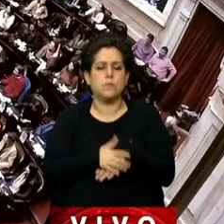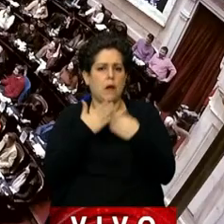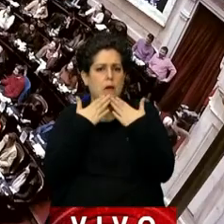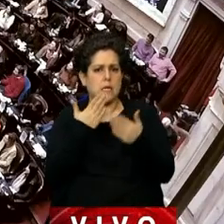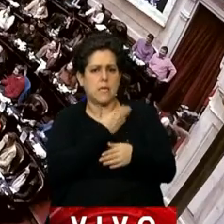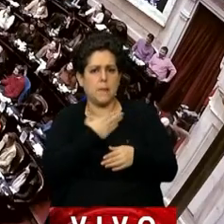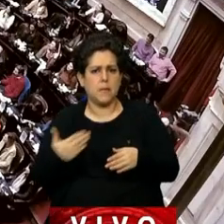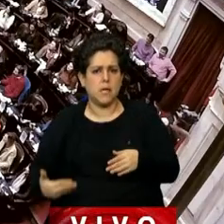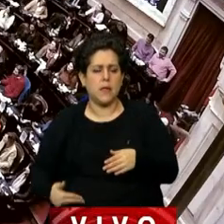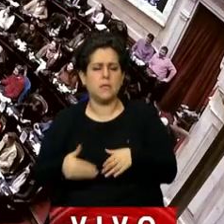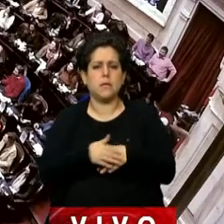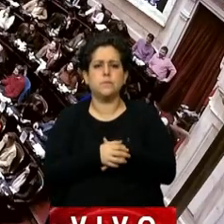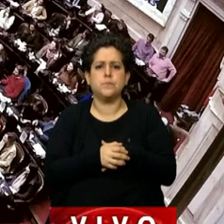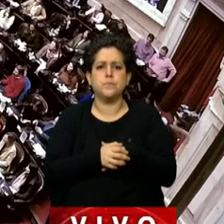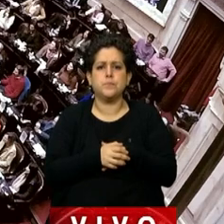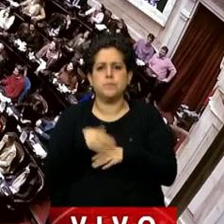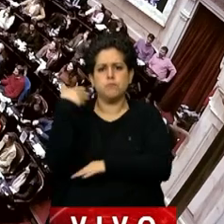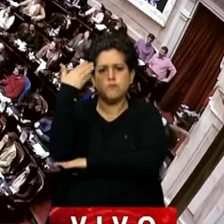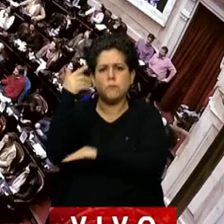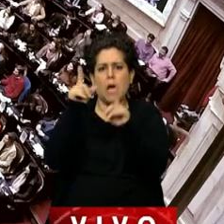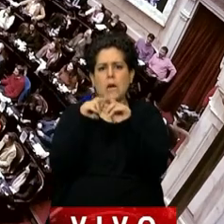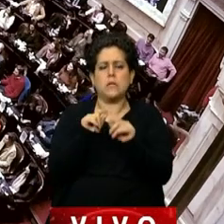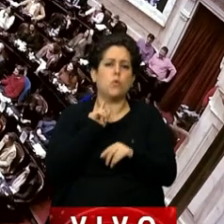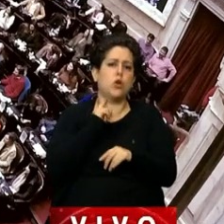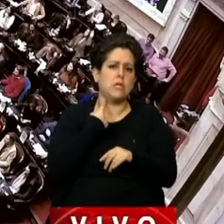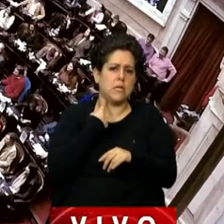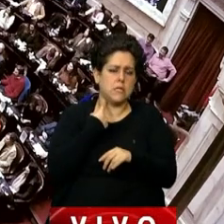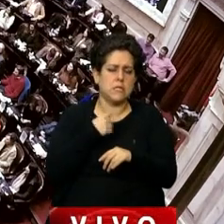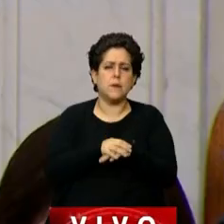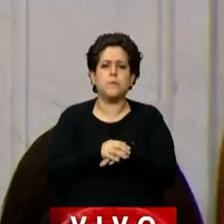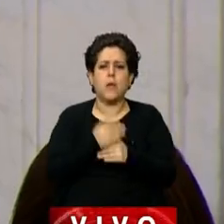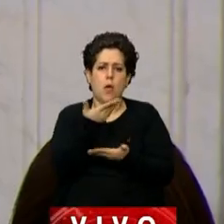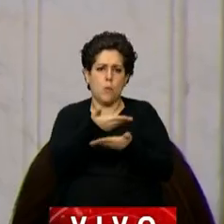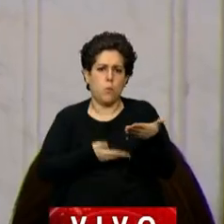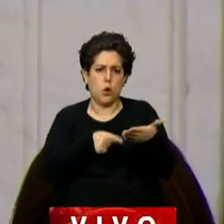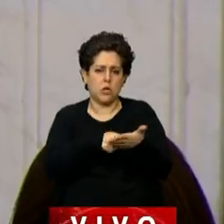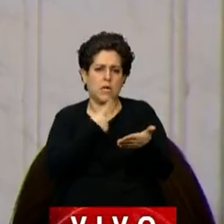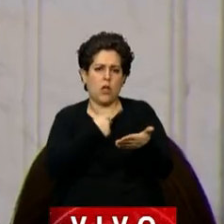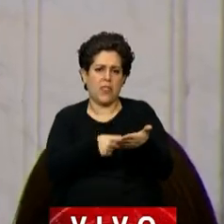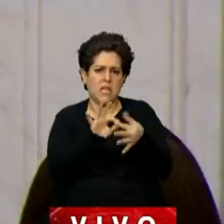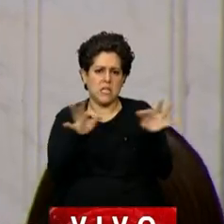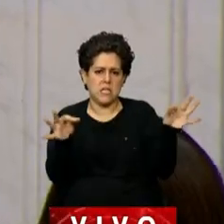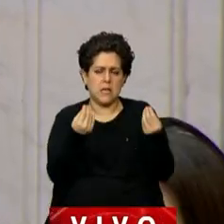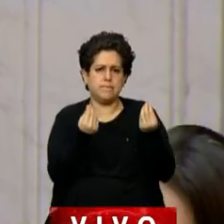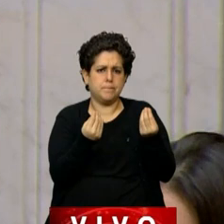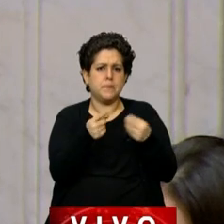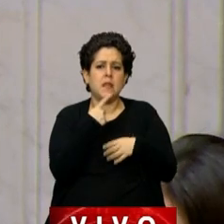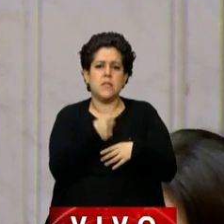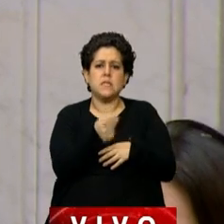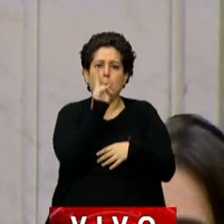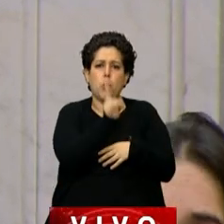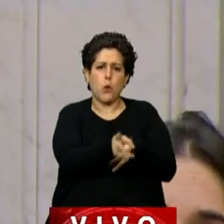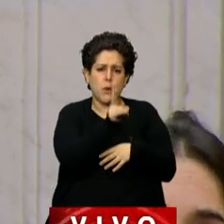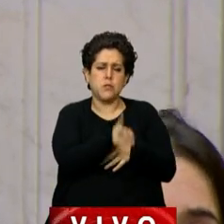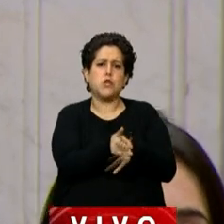Gracias, señor presidente. Está referido al artículo 13, que en el proyecto de ley dice lo siguiente: se